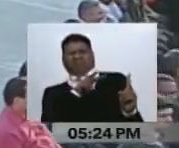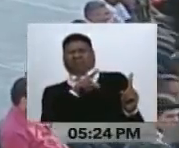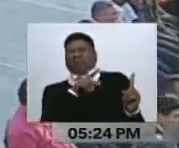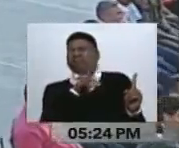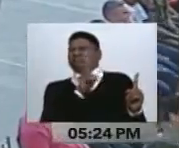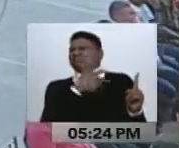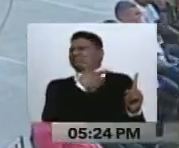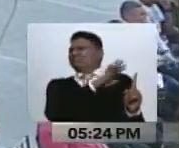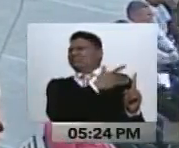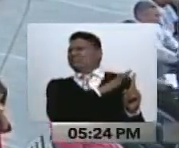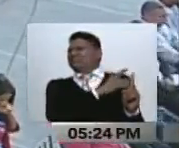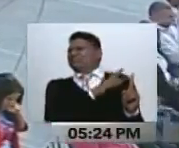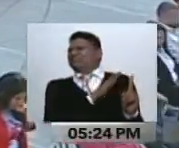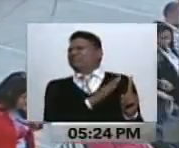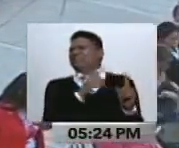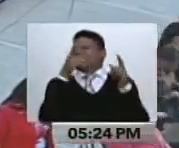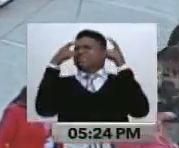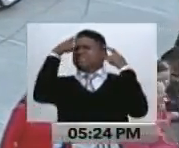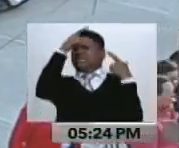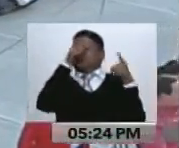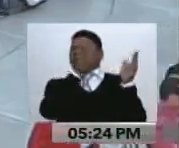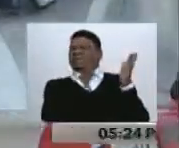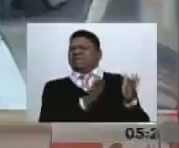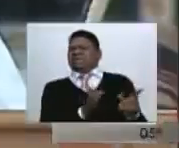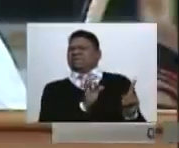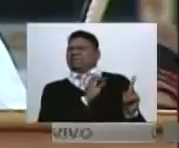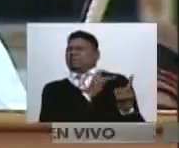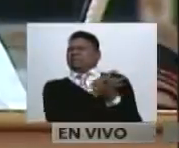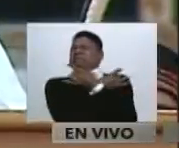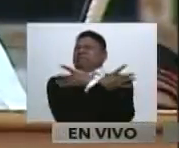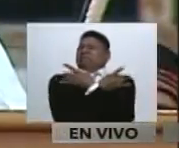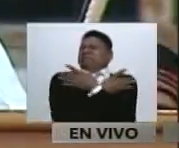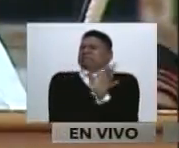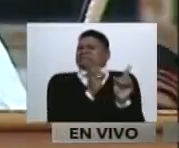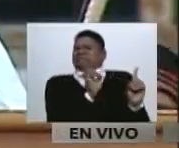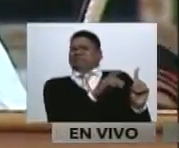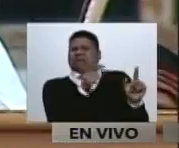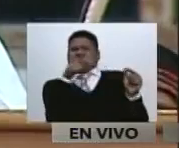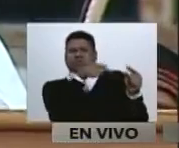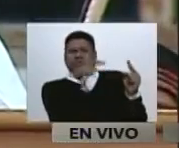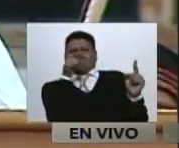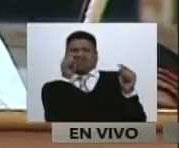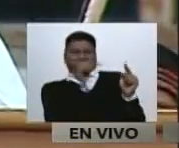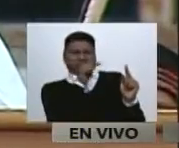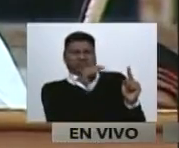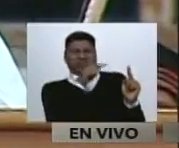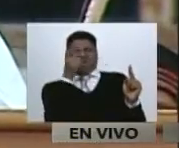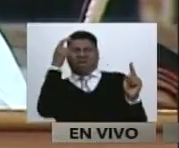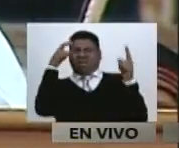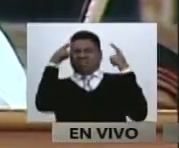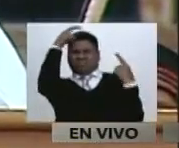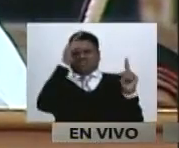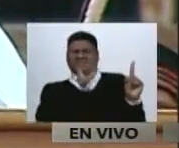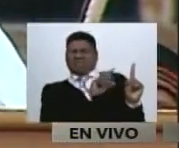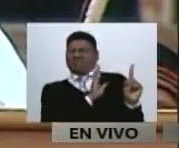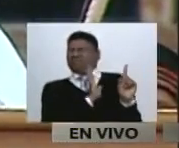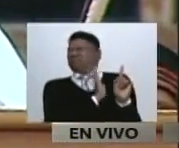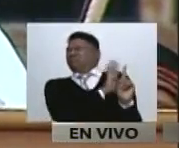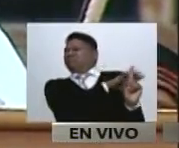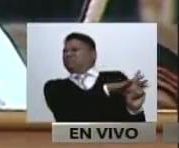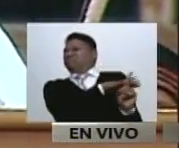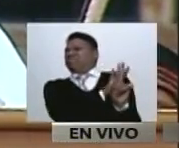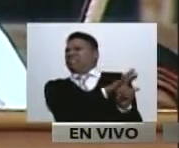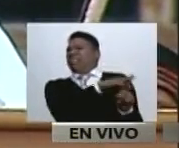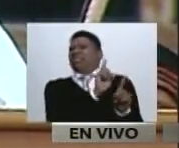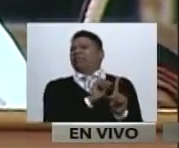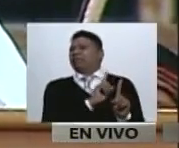que son chavistas, algo así como que tiene la mente perdida, y no caen en la